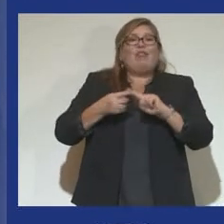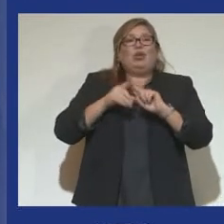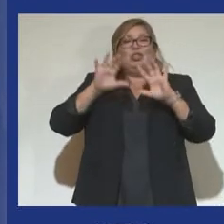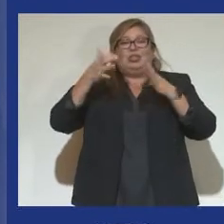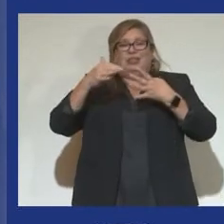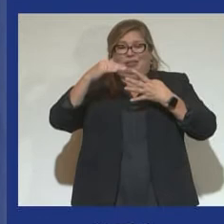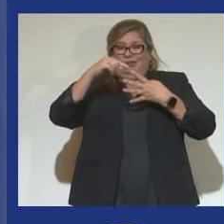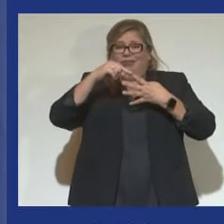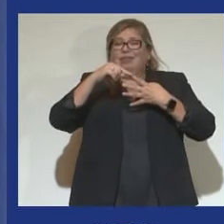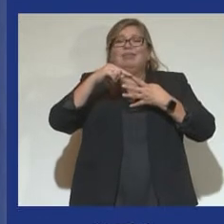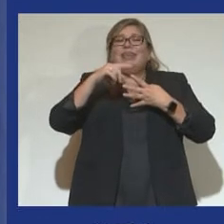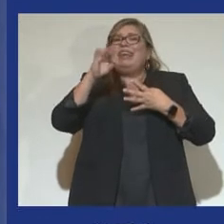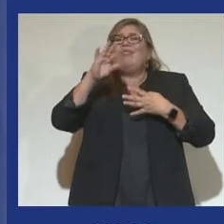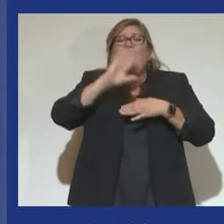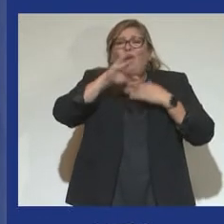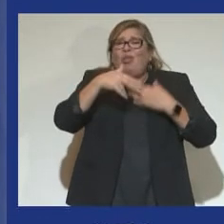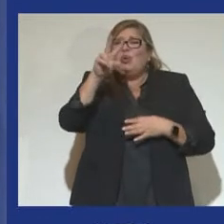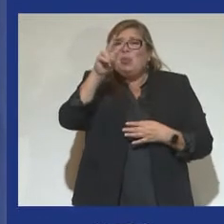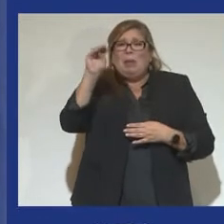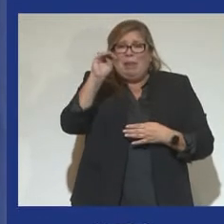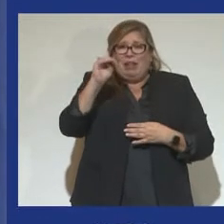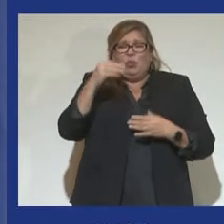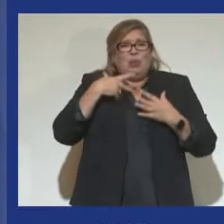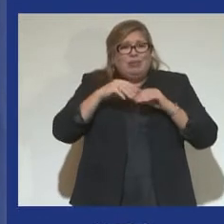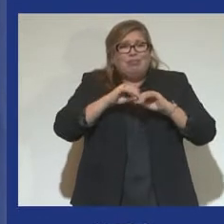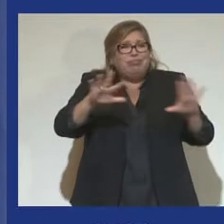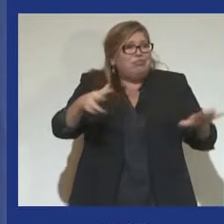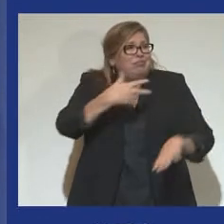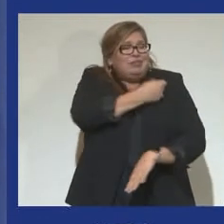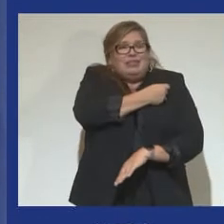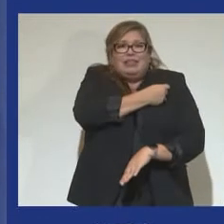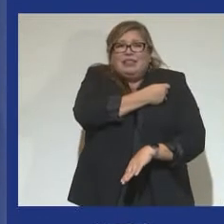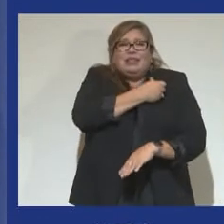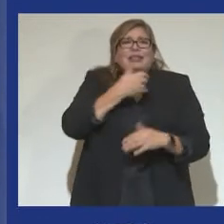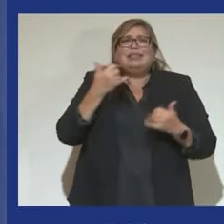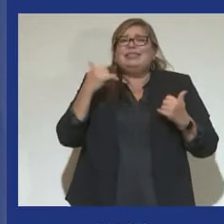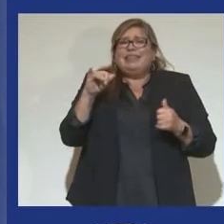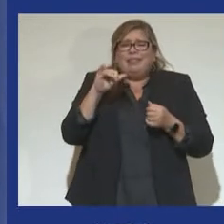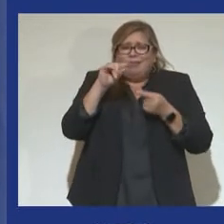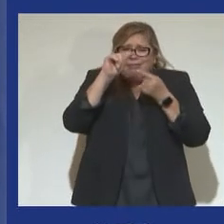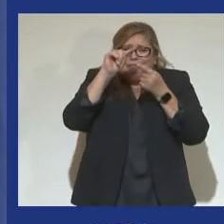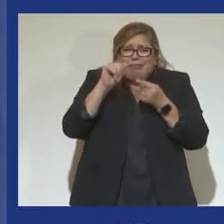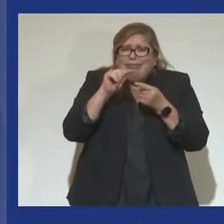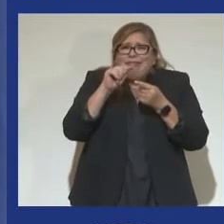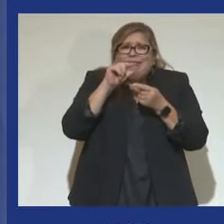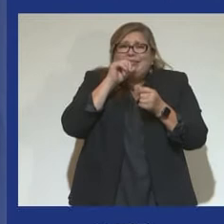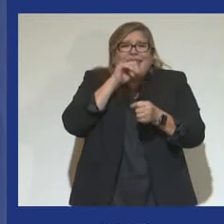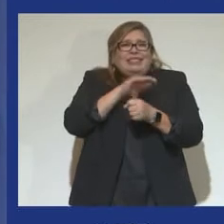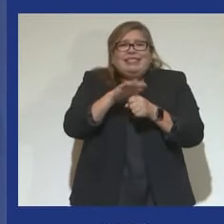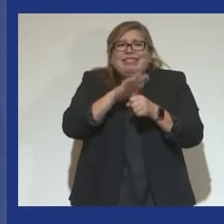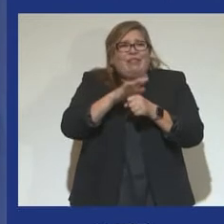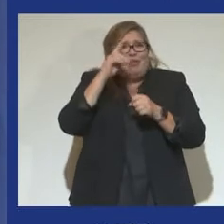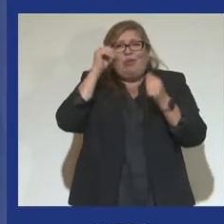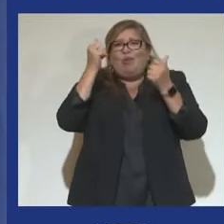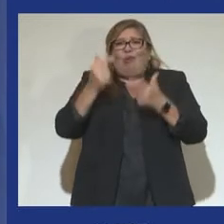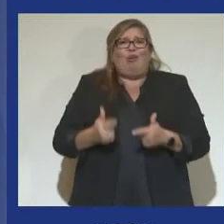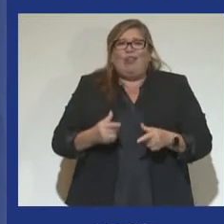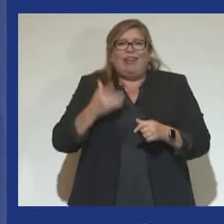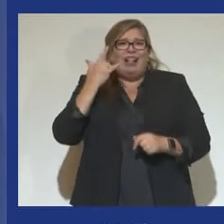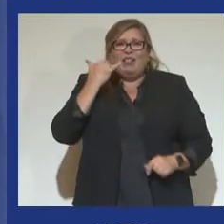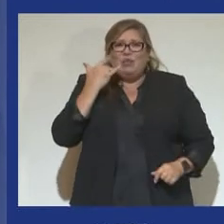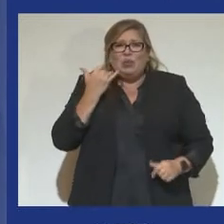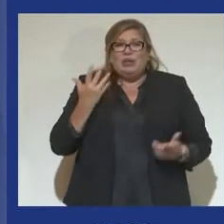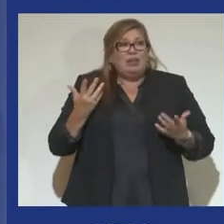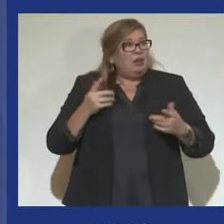en el primer grupo de gente incluso si dos las dos millones de drogas si solamente si ya hubieran aceptado los dos millones de dosis que ya